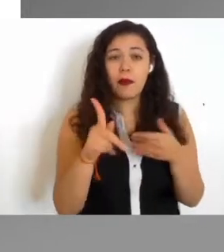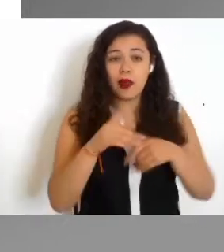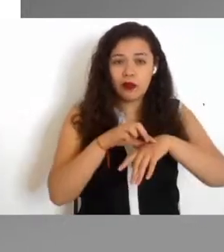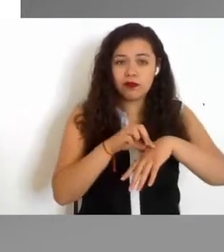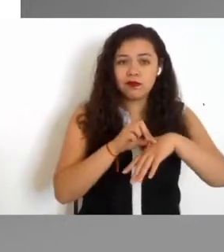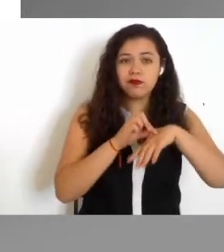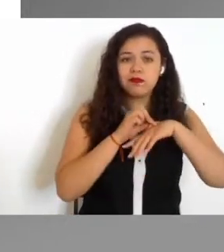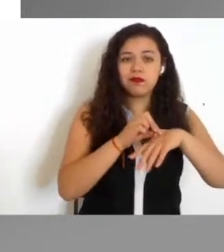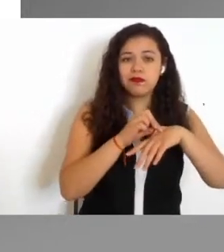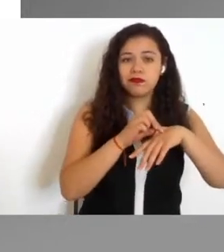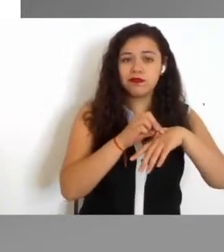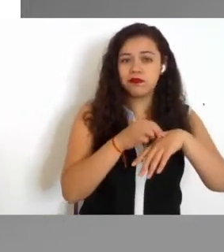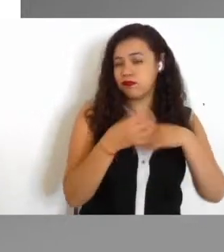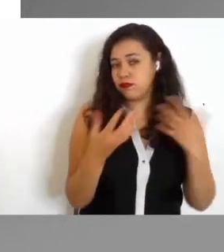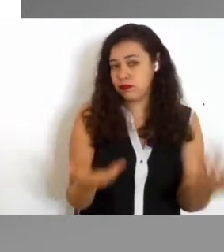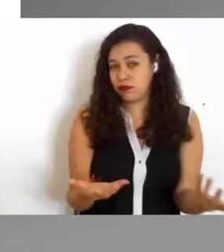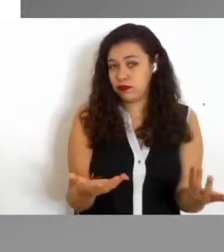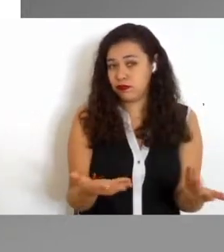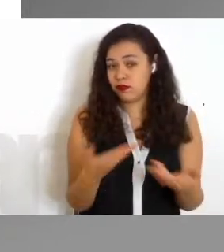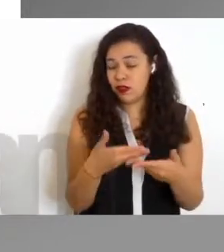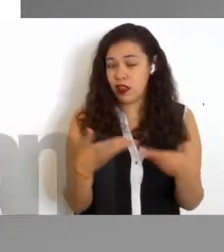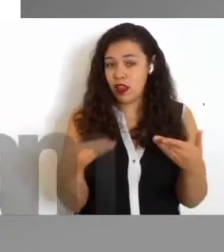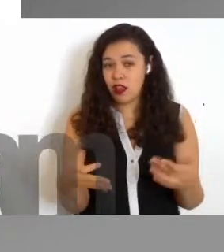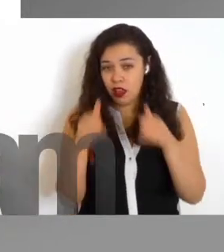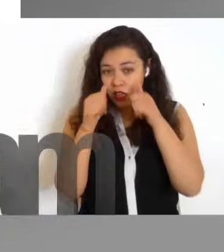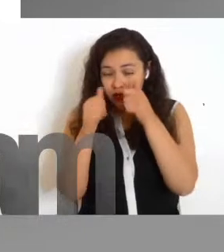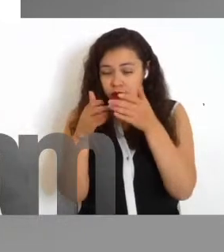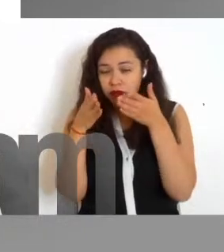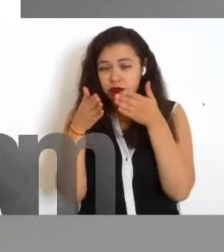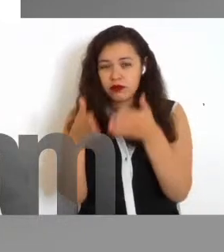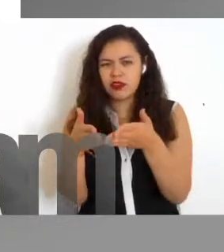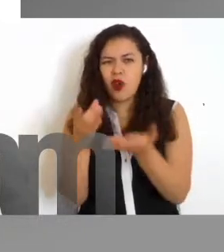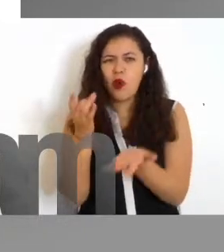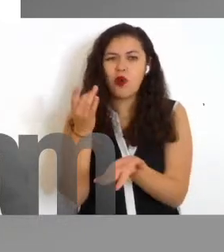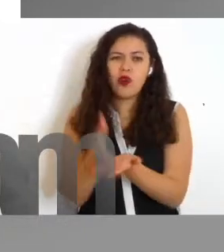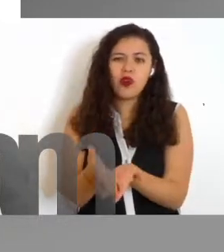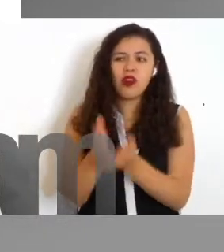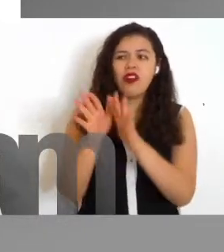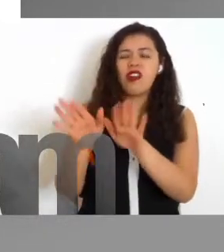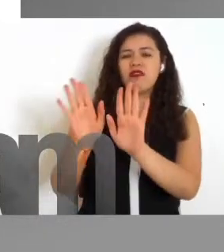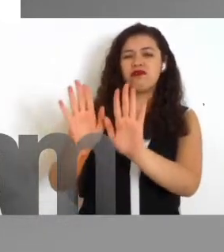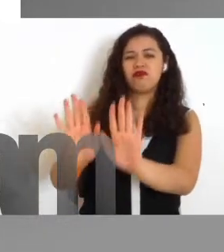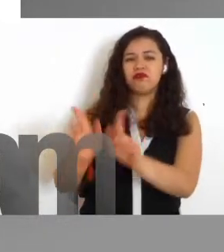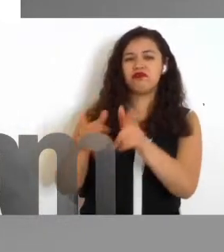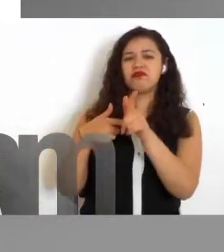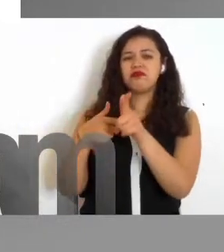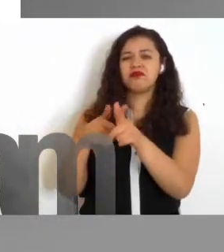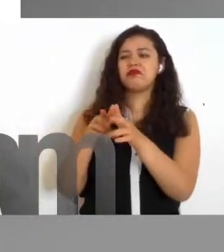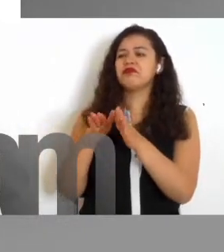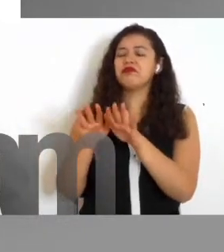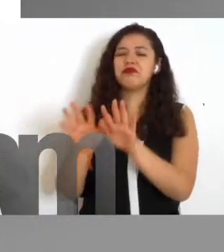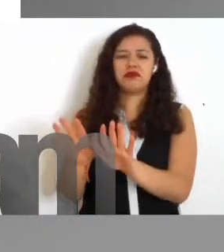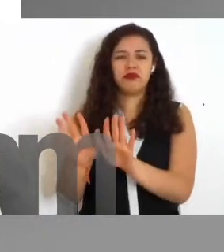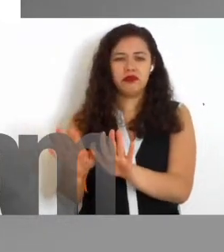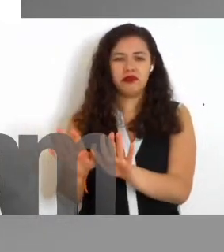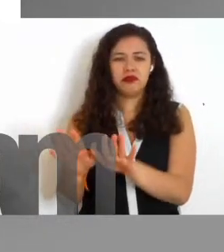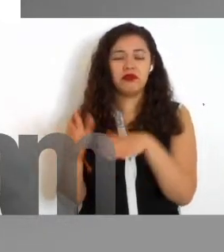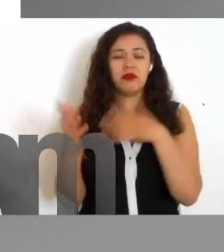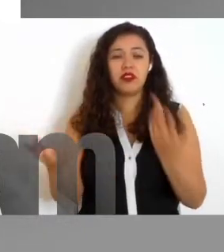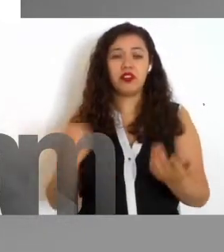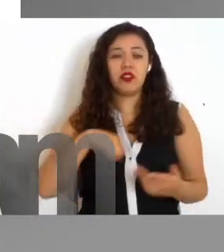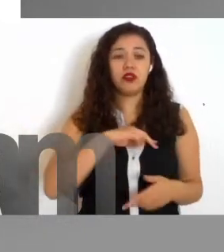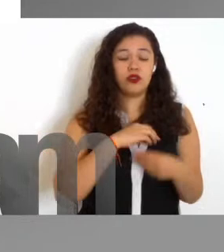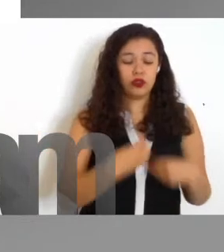sentido? Es que este observatorio no se quede ahí estancado. Nosotros, como BI